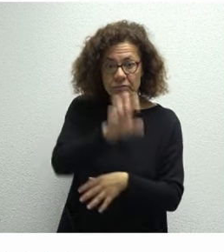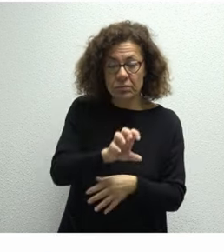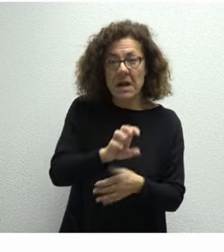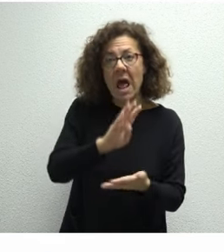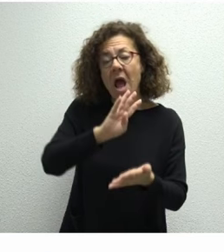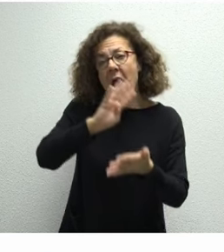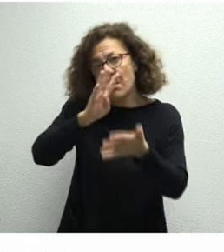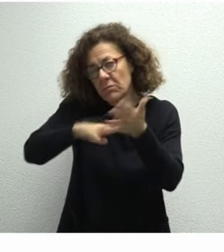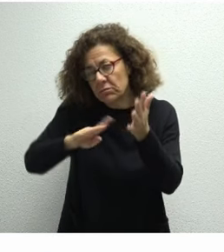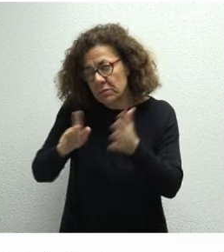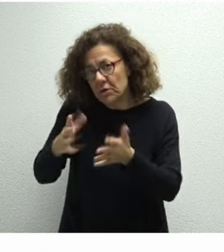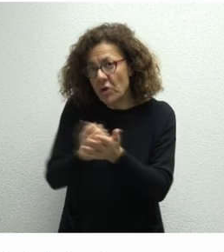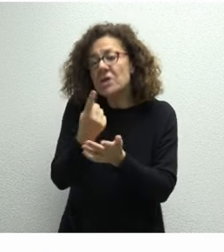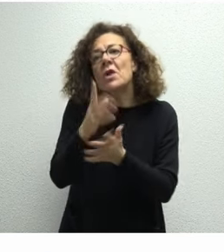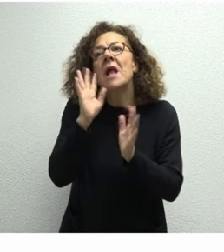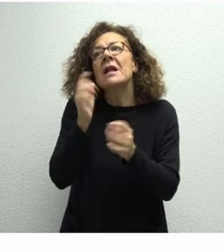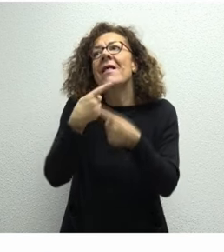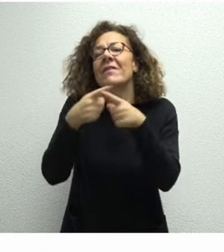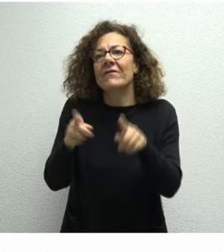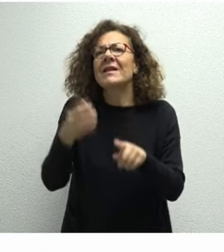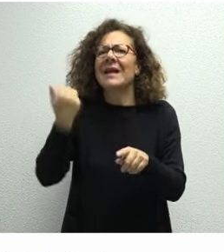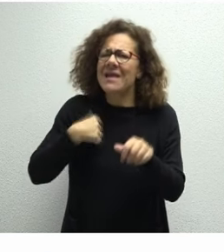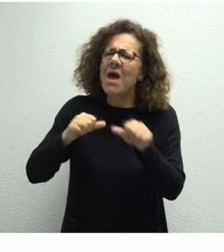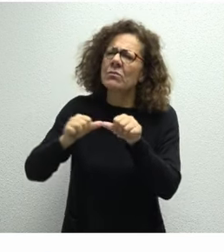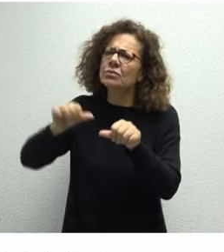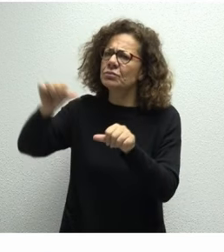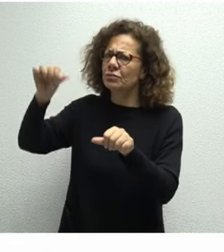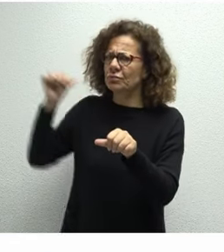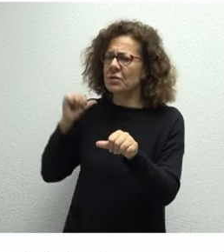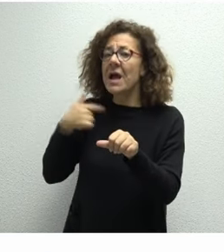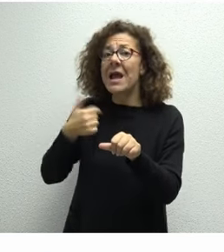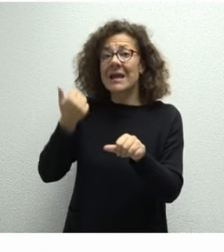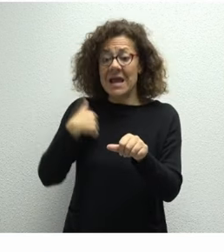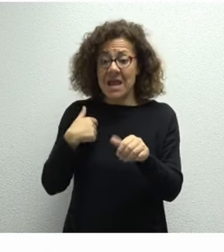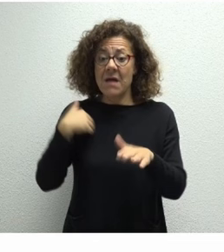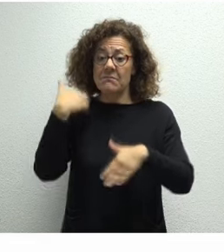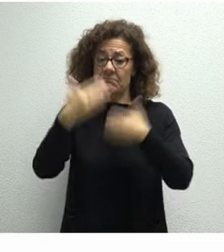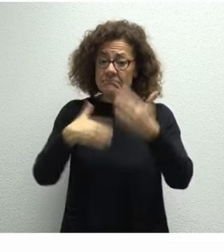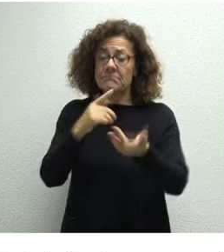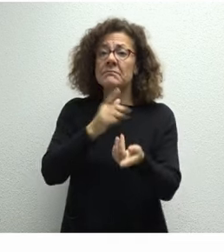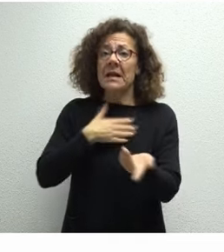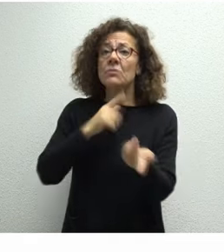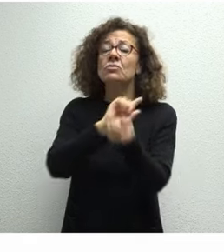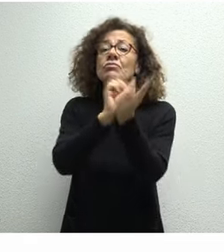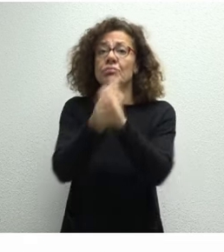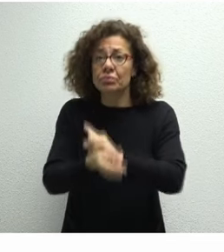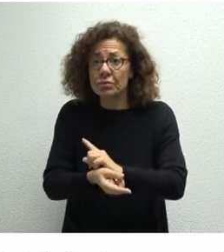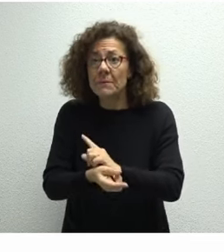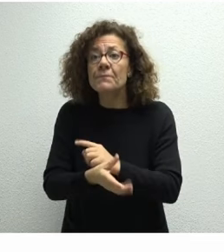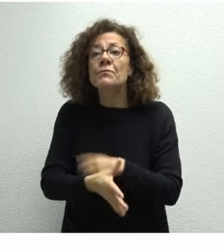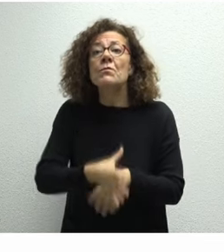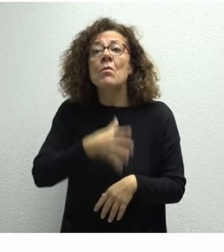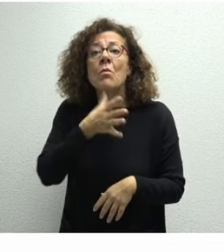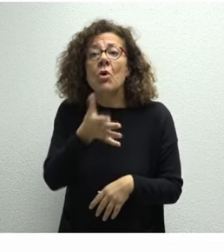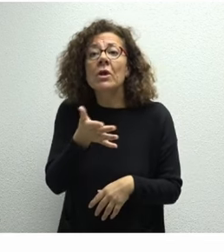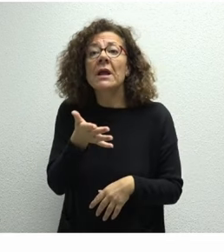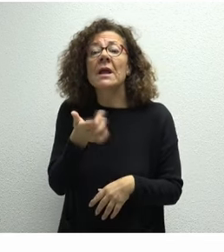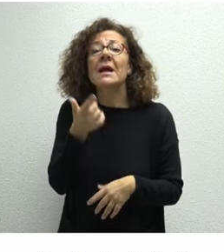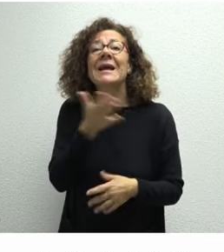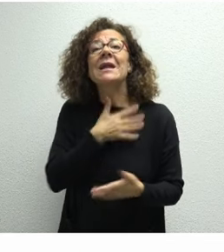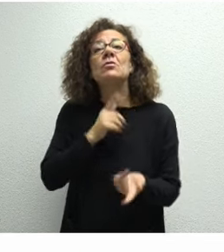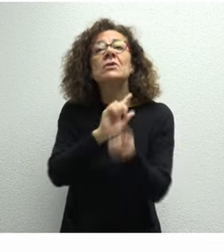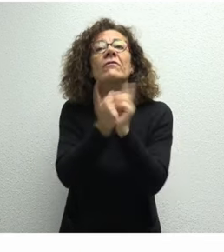bueno es otra realidad eh que lleva muchos años de digamos y que estamos en vías de transformación no eh qué es lo que queremos